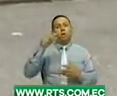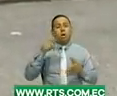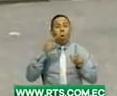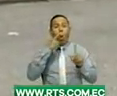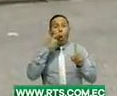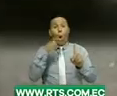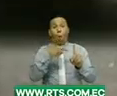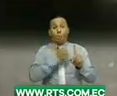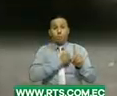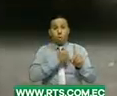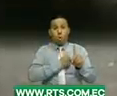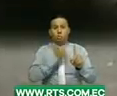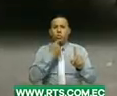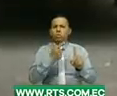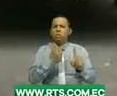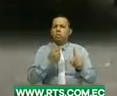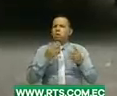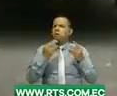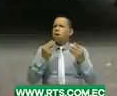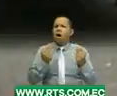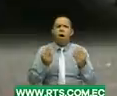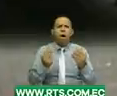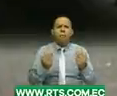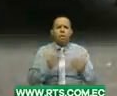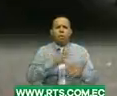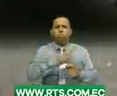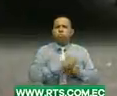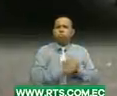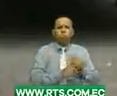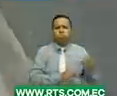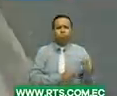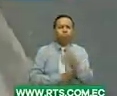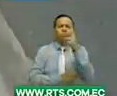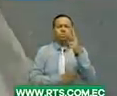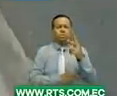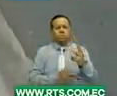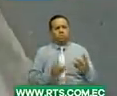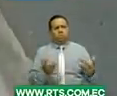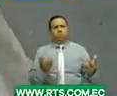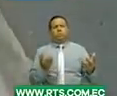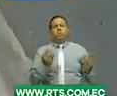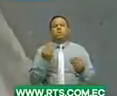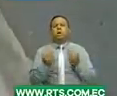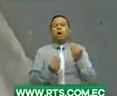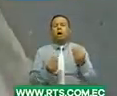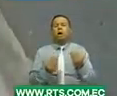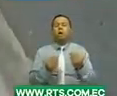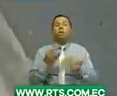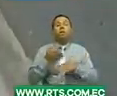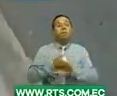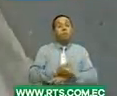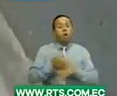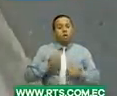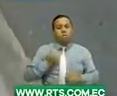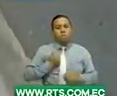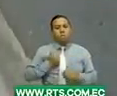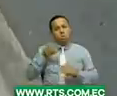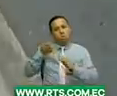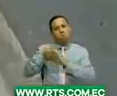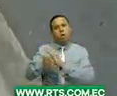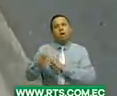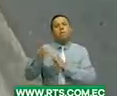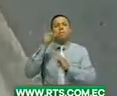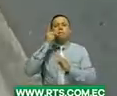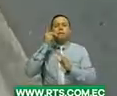asegura que todo sucedió tan rápido que no tuvo tiempo para reaccionar. Sin embargo, pocos minutos después presentó la denuncia en la